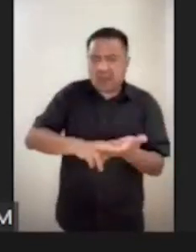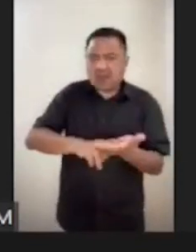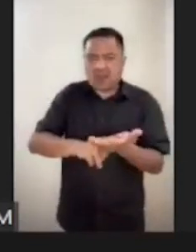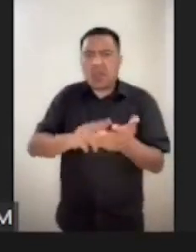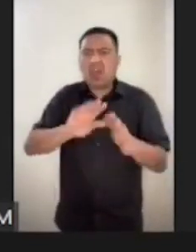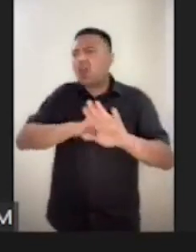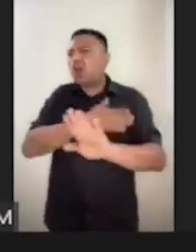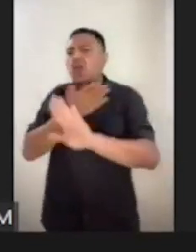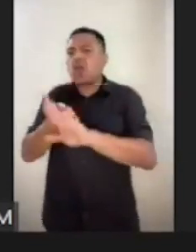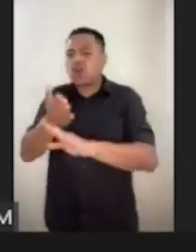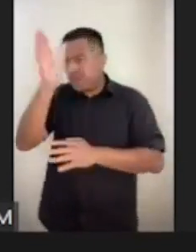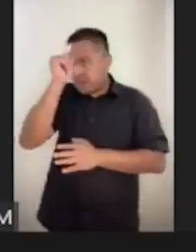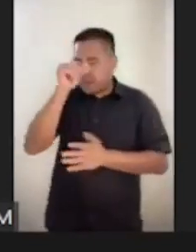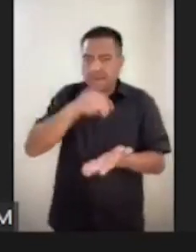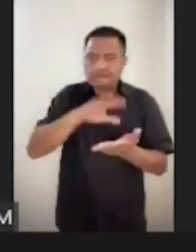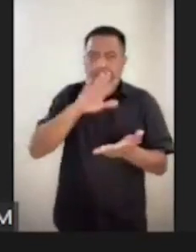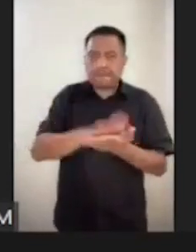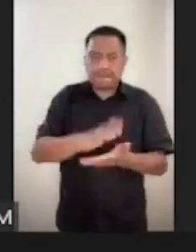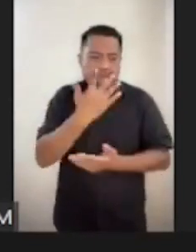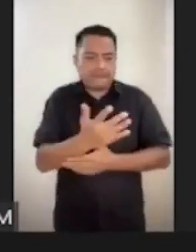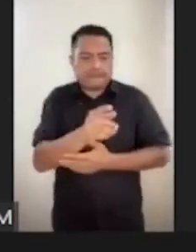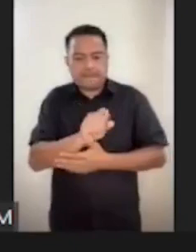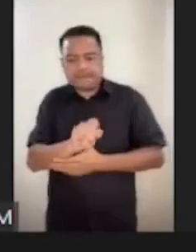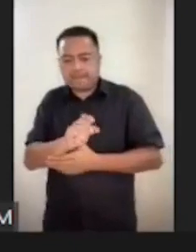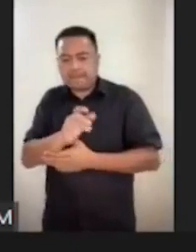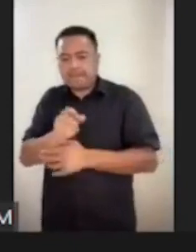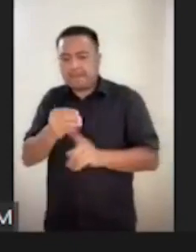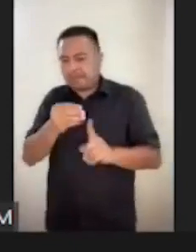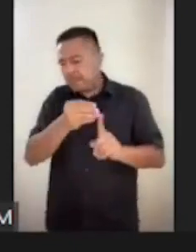del acuerdo 5 diagonal CQD diagonal